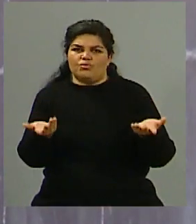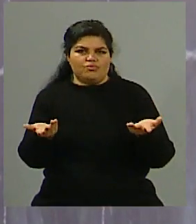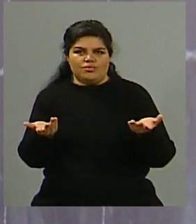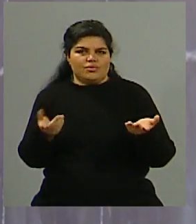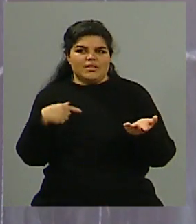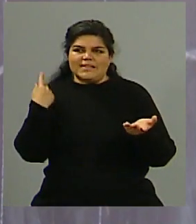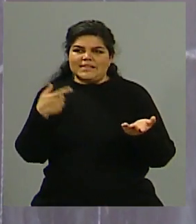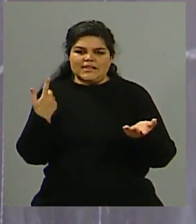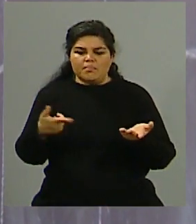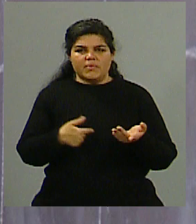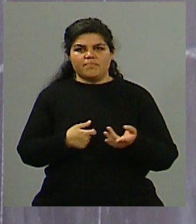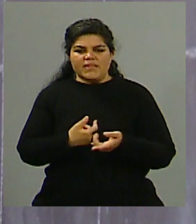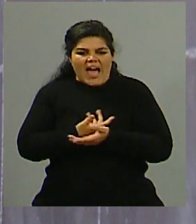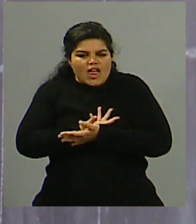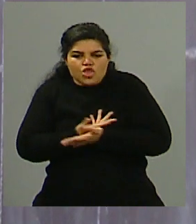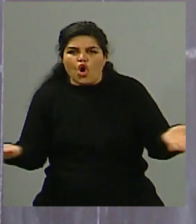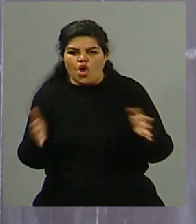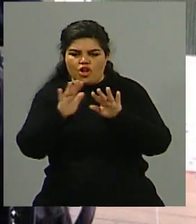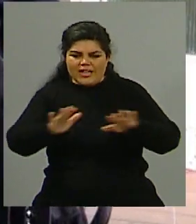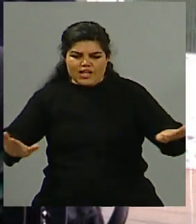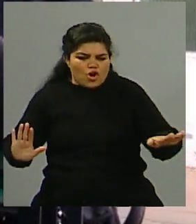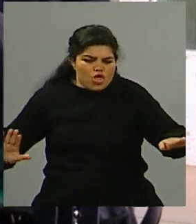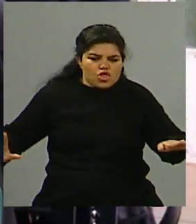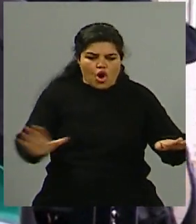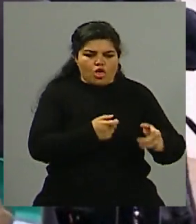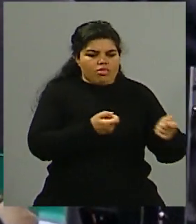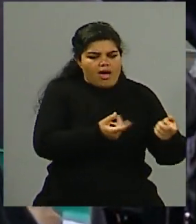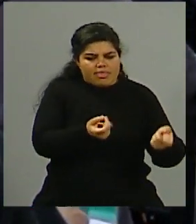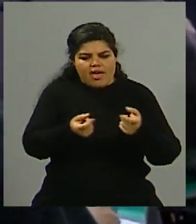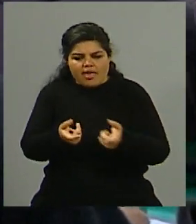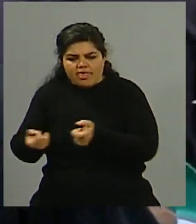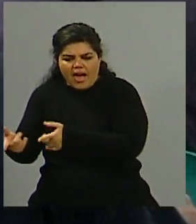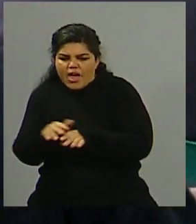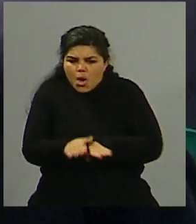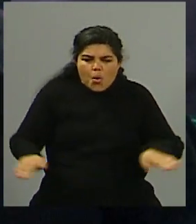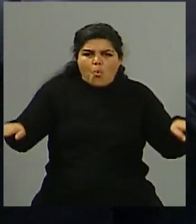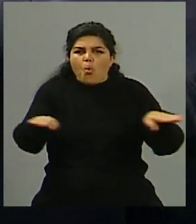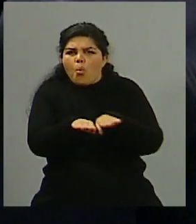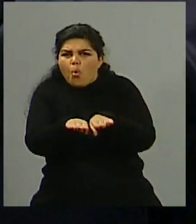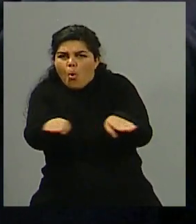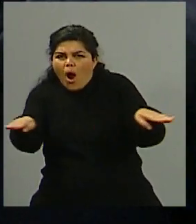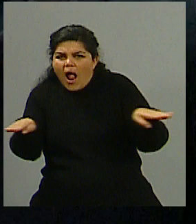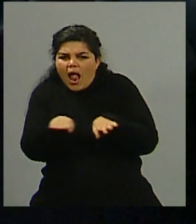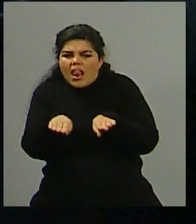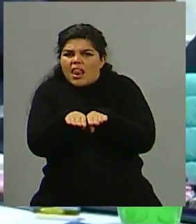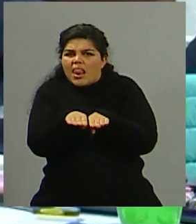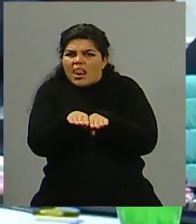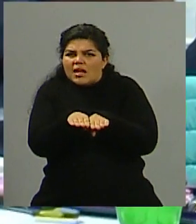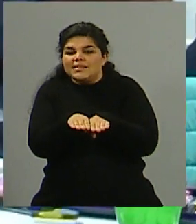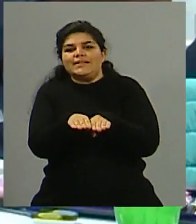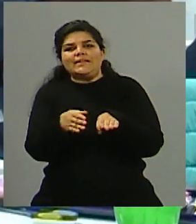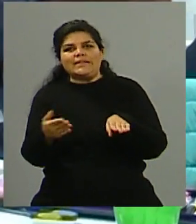lo mismo a todos los niños que tienen necesidades diferentes, ¿no? Entonces